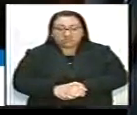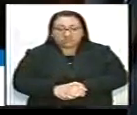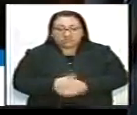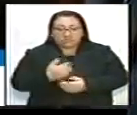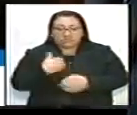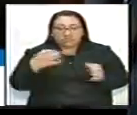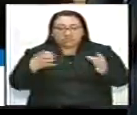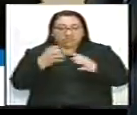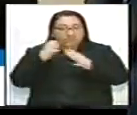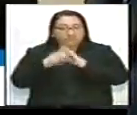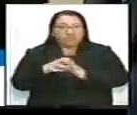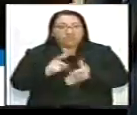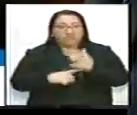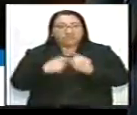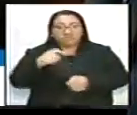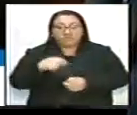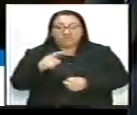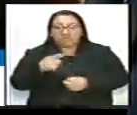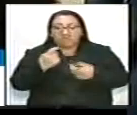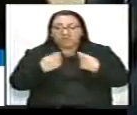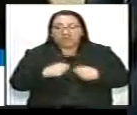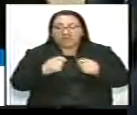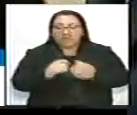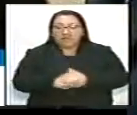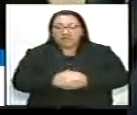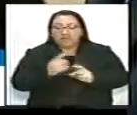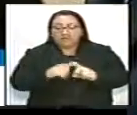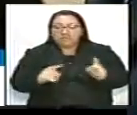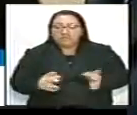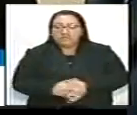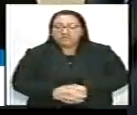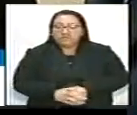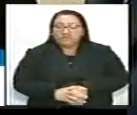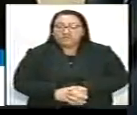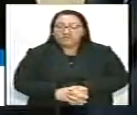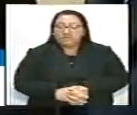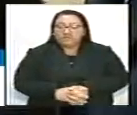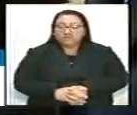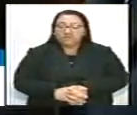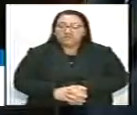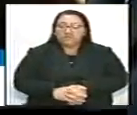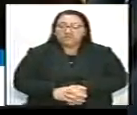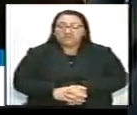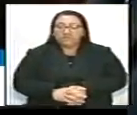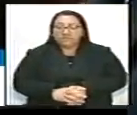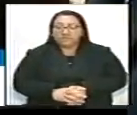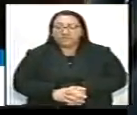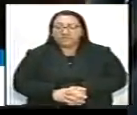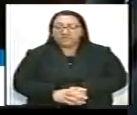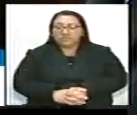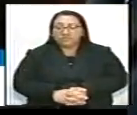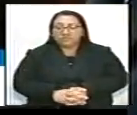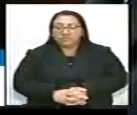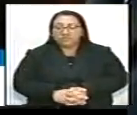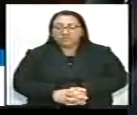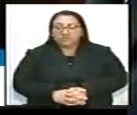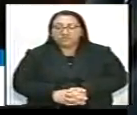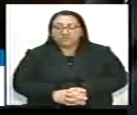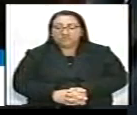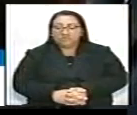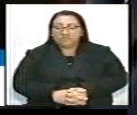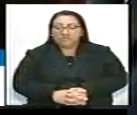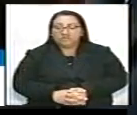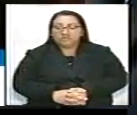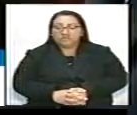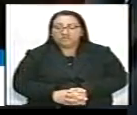pequeña minería, necesita un tratamiento diferenciado. Necesitan justicia, equidad, trata